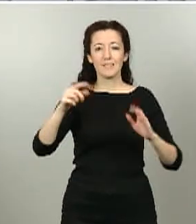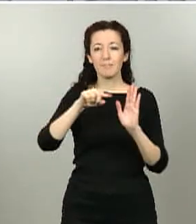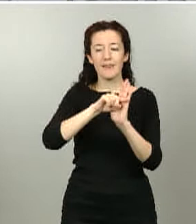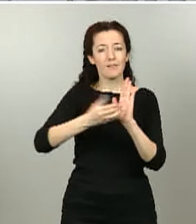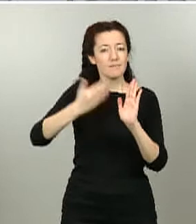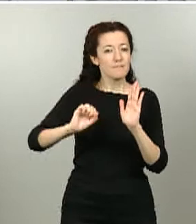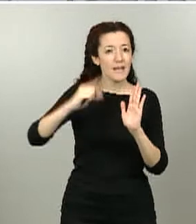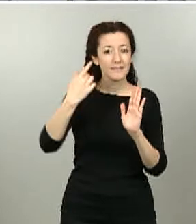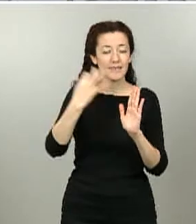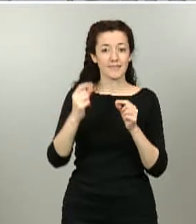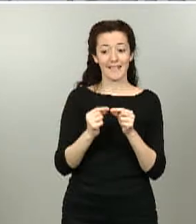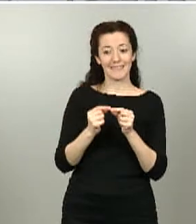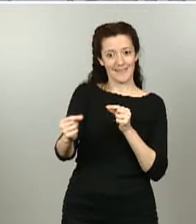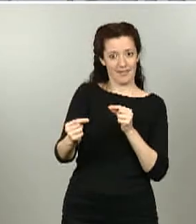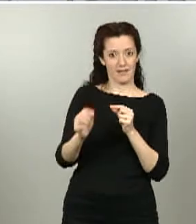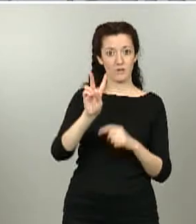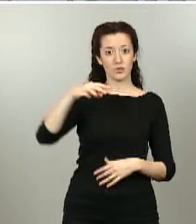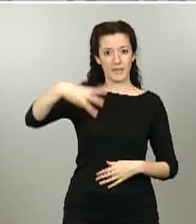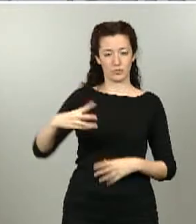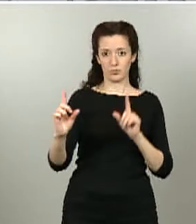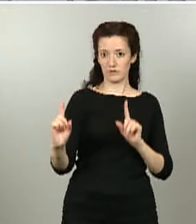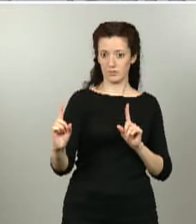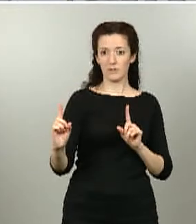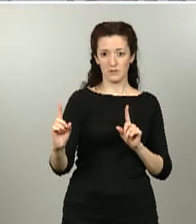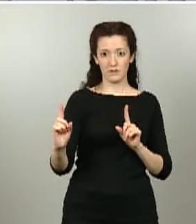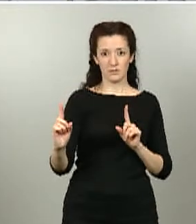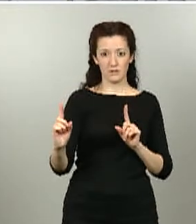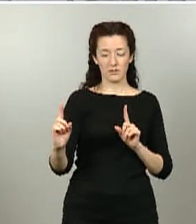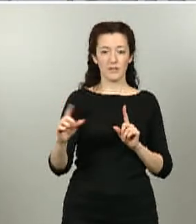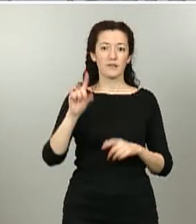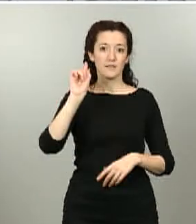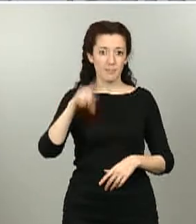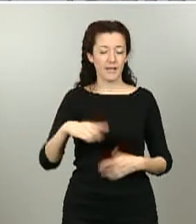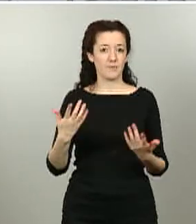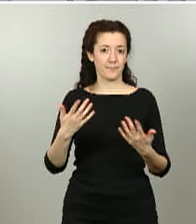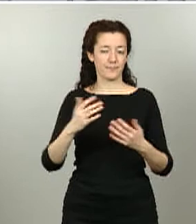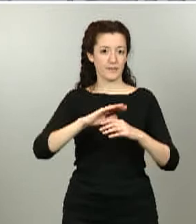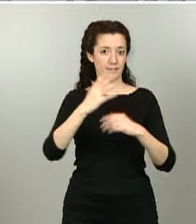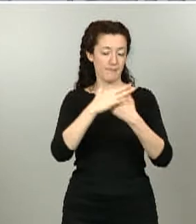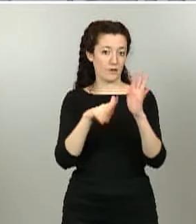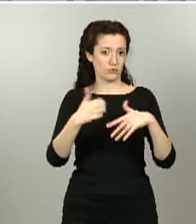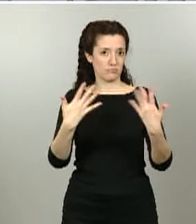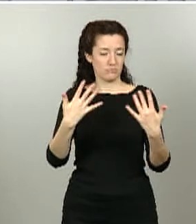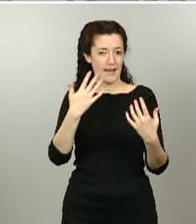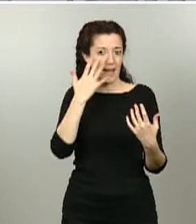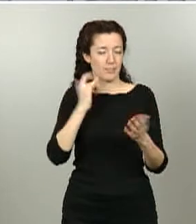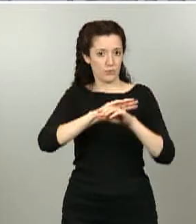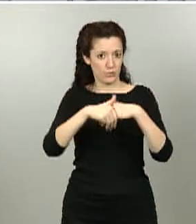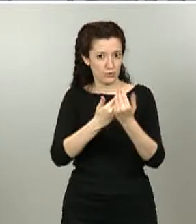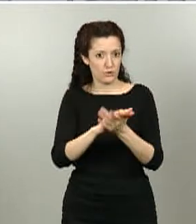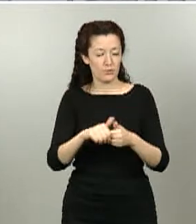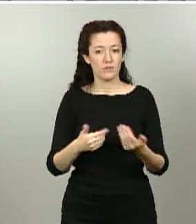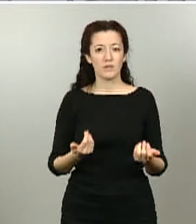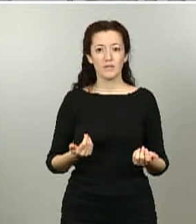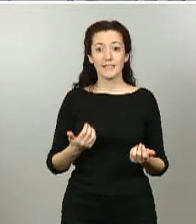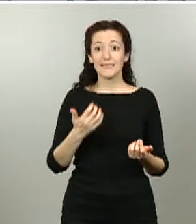medida más interesante, el lavado de manos y la etiqueta respiratoria. Si observamos bien esas medidas de prevención, el uso de